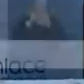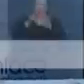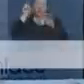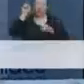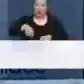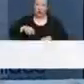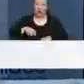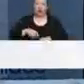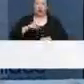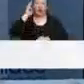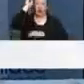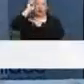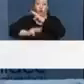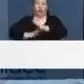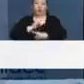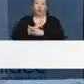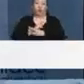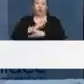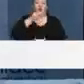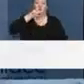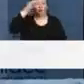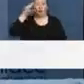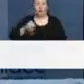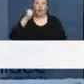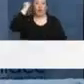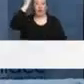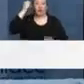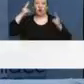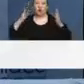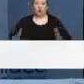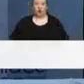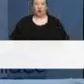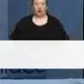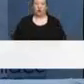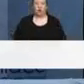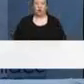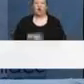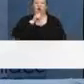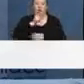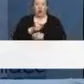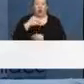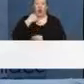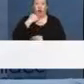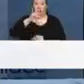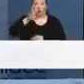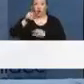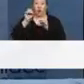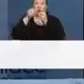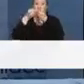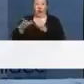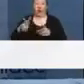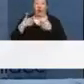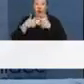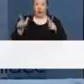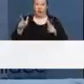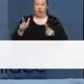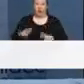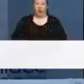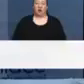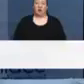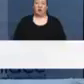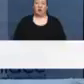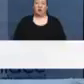para incorporar a la verdad como derecho humano que si en verdad nos roban la libertad no hay elecciones libres en verdad porque ganó las